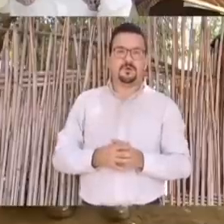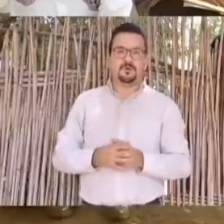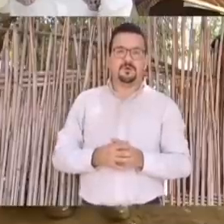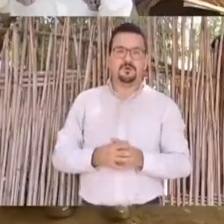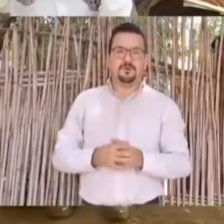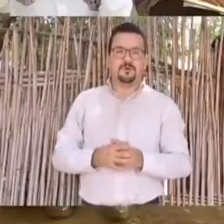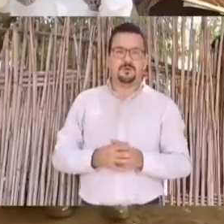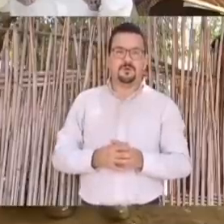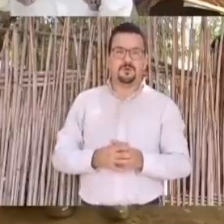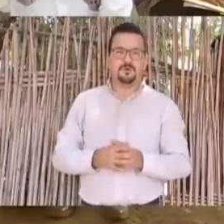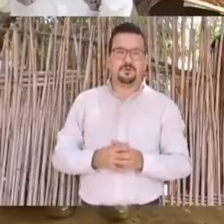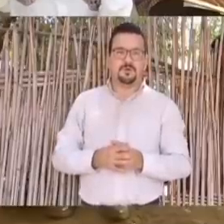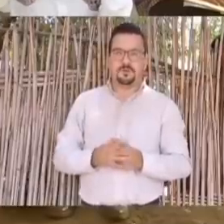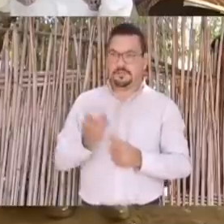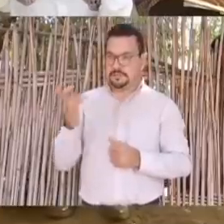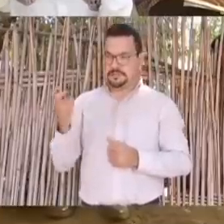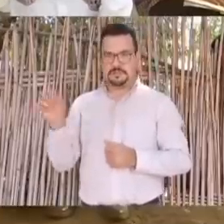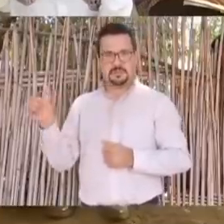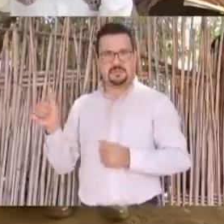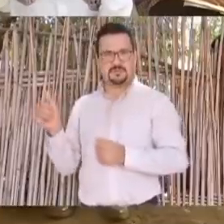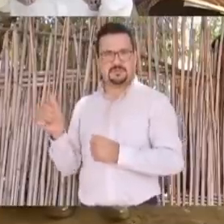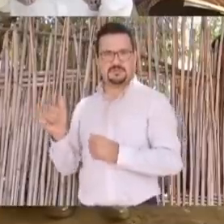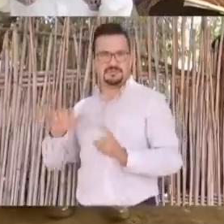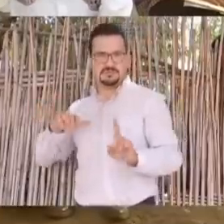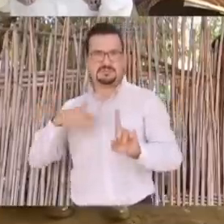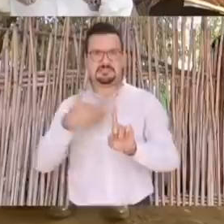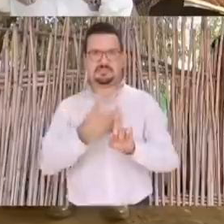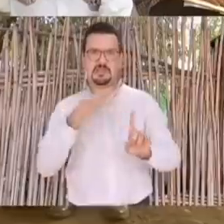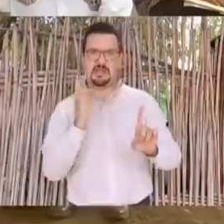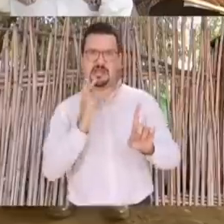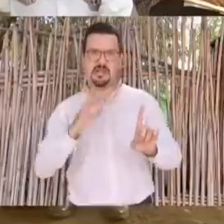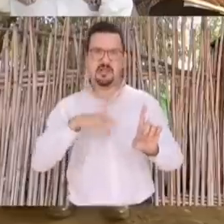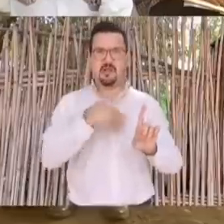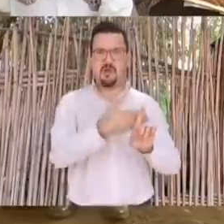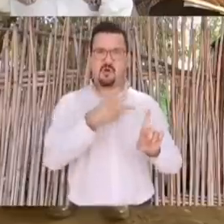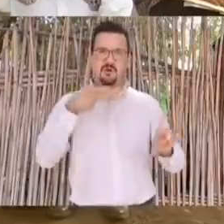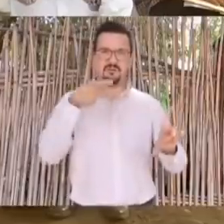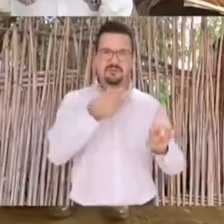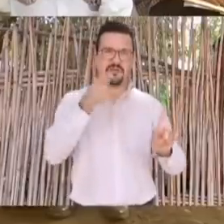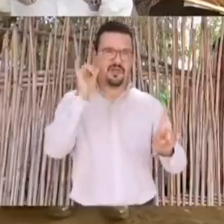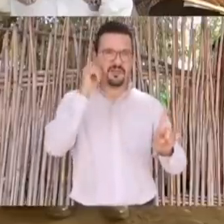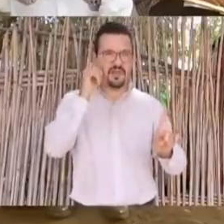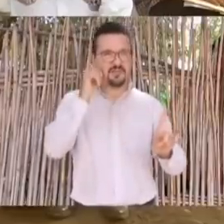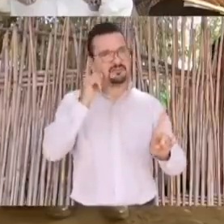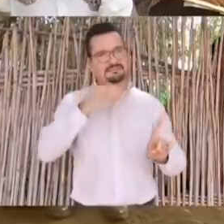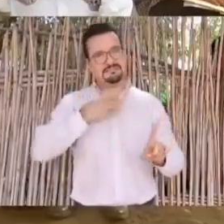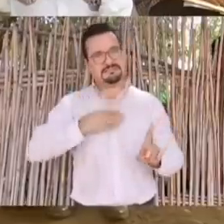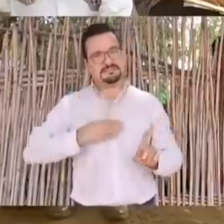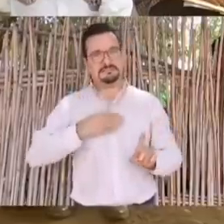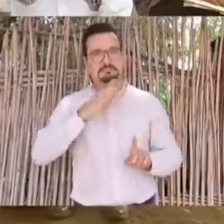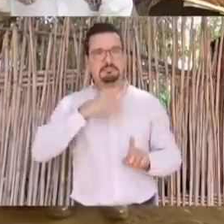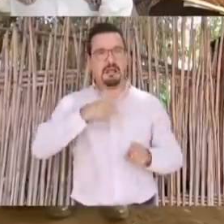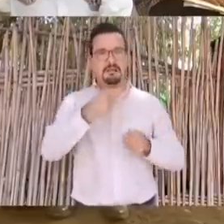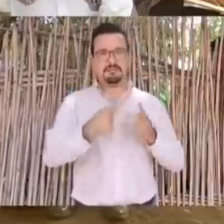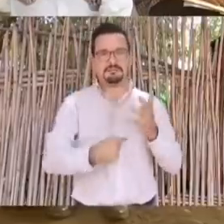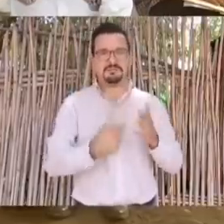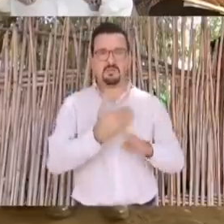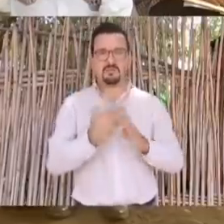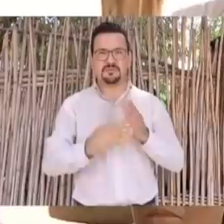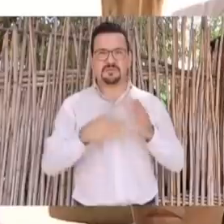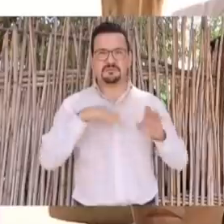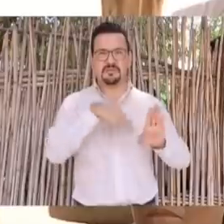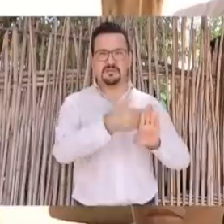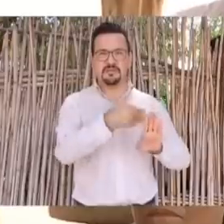se ensañaron y por eso se cometieron muchas injusticias. Y es